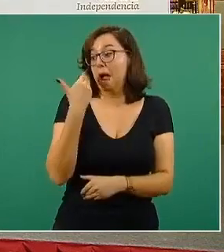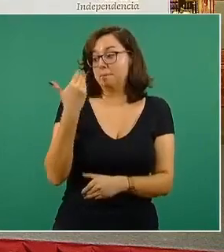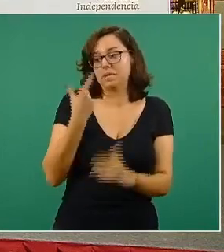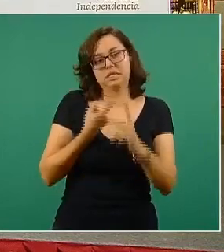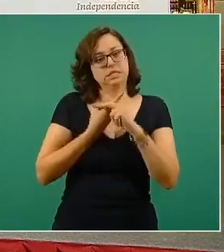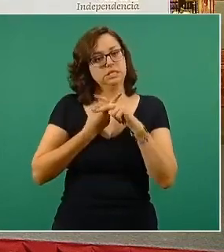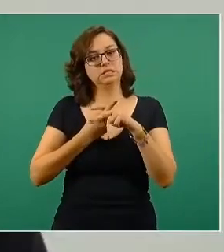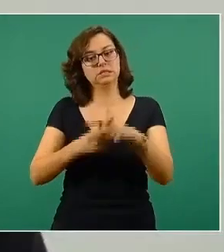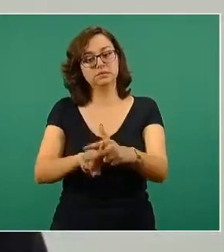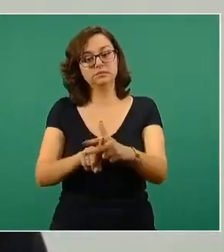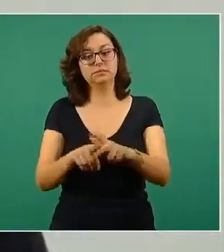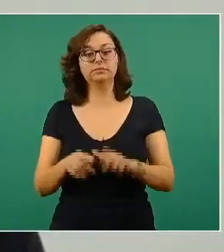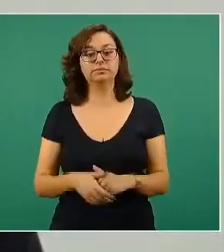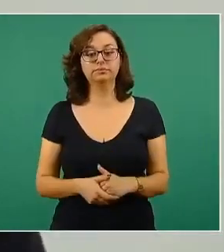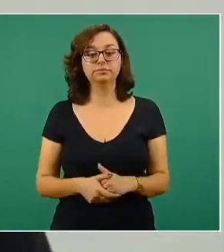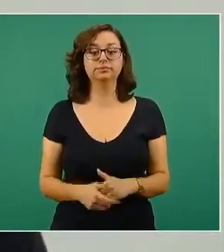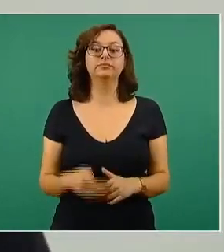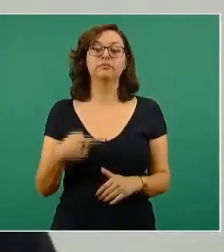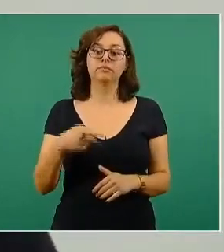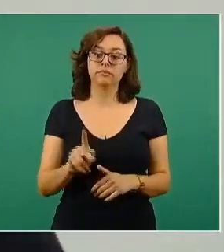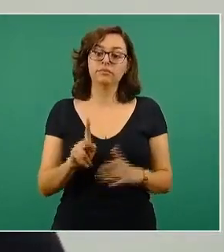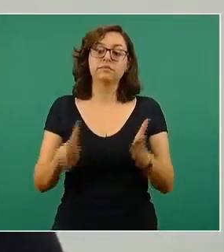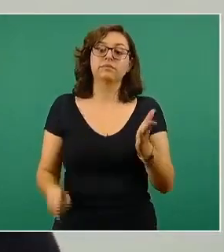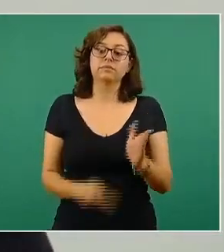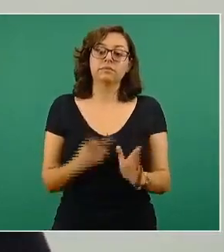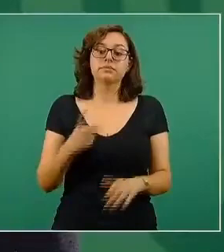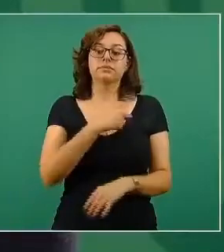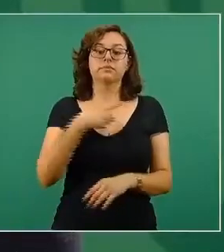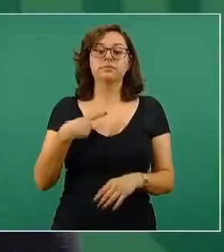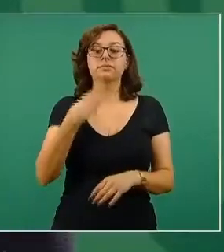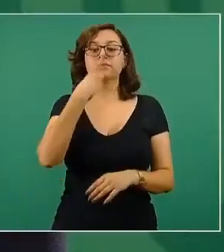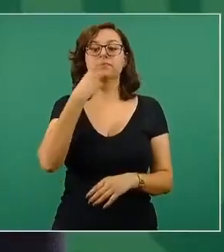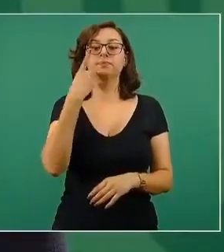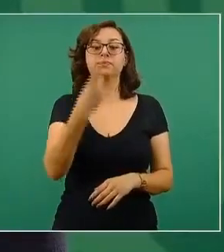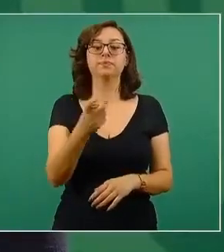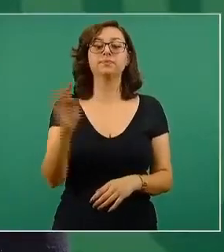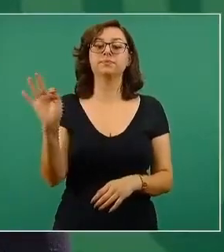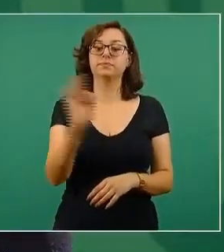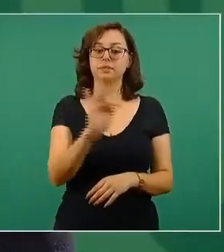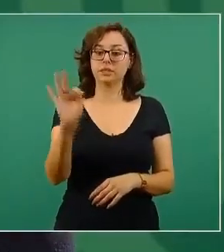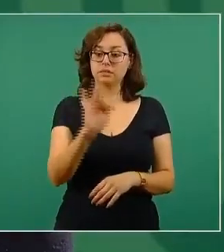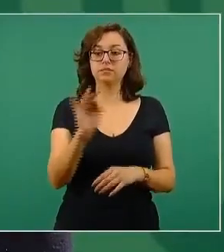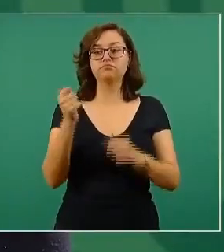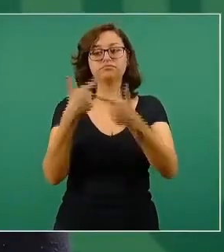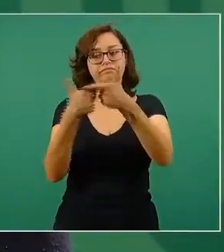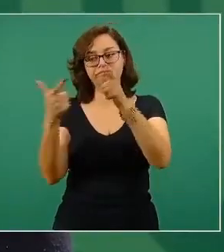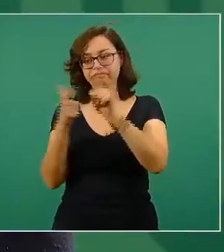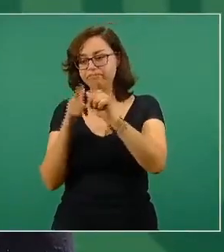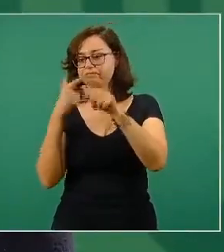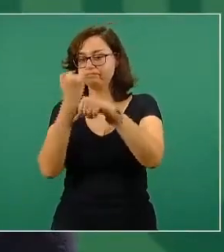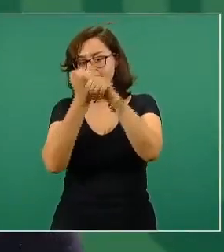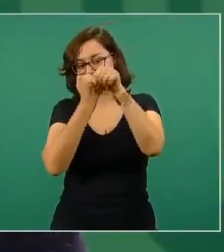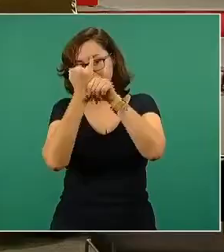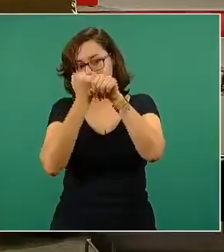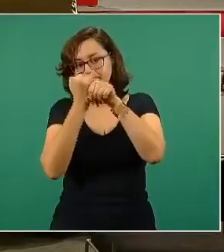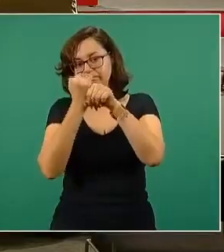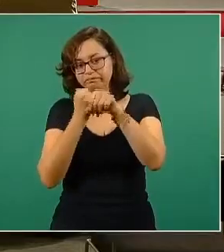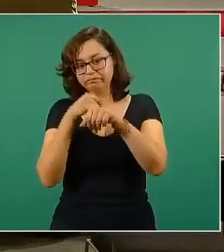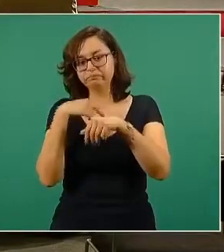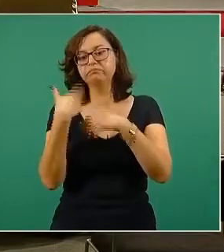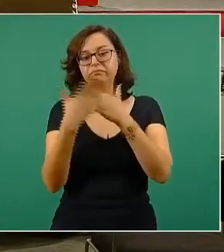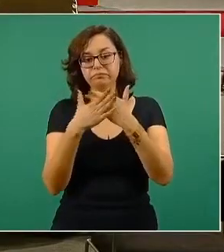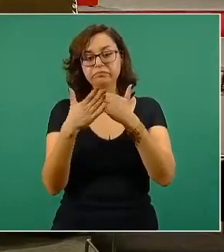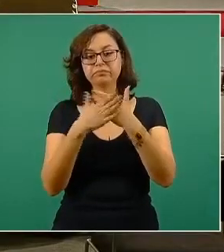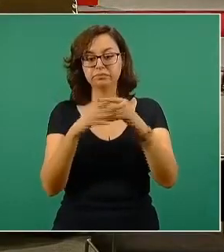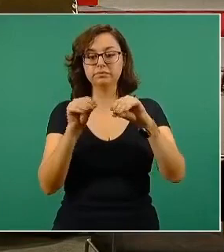grupo de mujeres embarazadas. Pero entonces nuevamente, de seguro, algún grupo científico en próximos meses, sobre todo